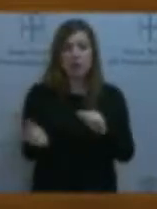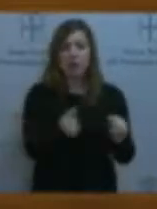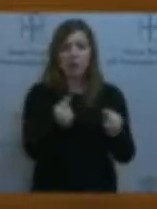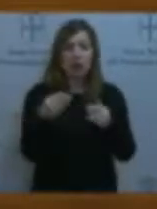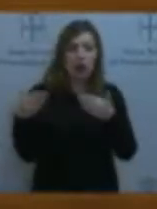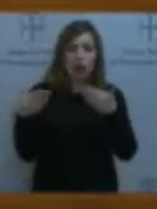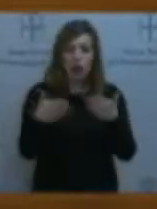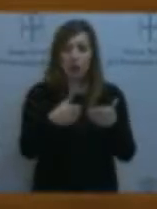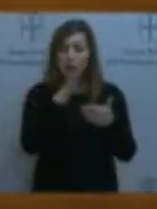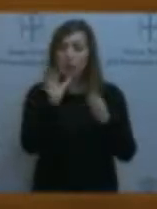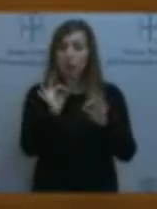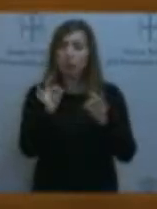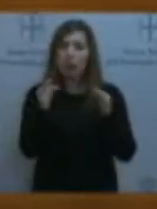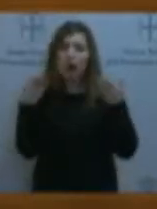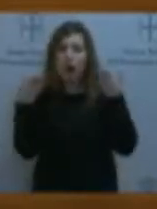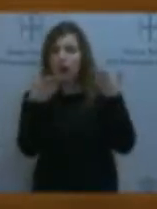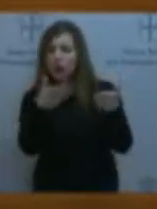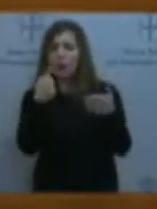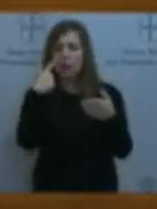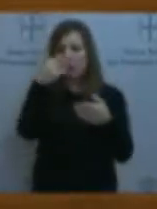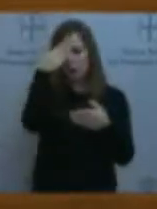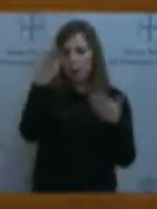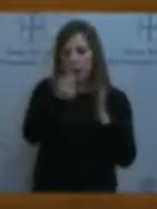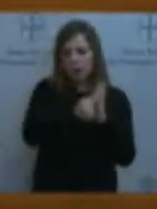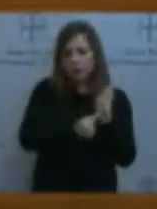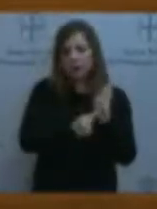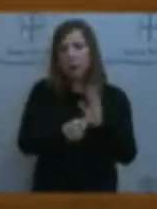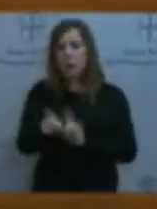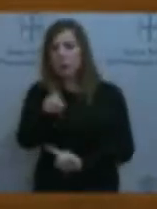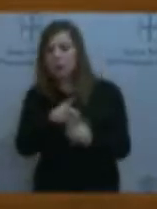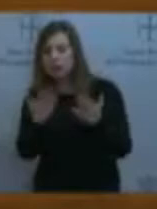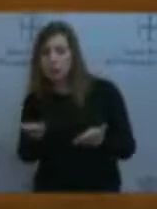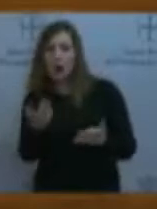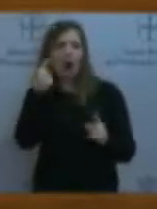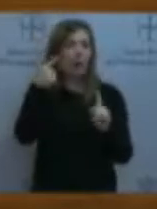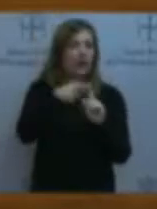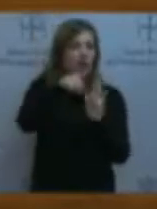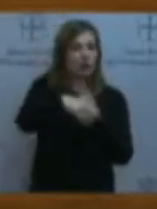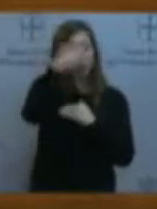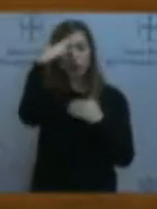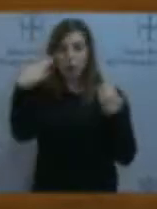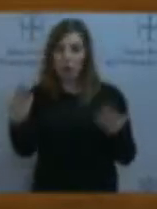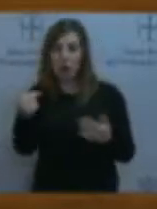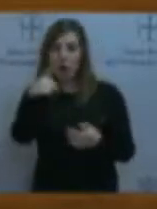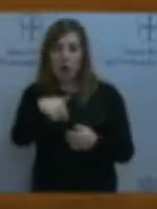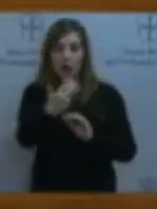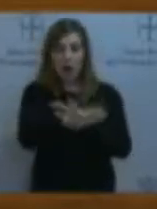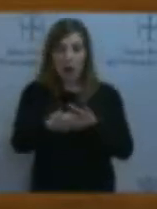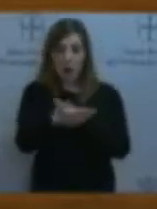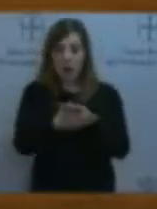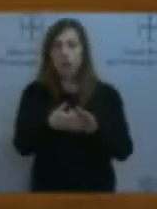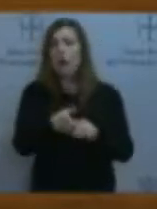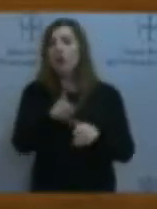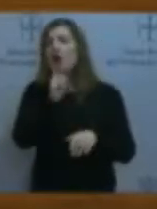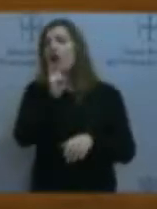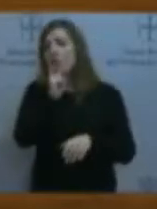en el que fijamos las orientaciones principales, los ejes de problematización, los principales objetivos. Y hoy estamos aquí para hablar del cómo y